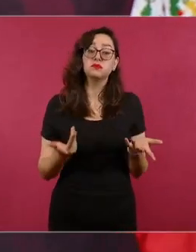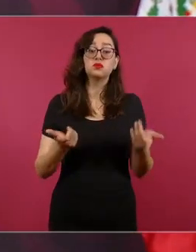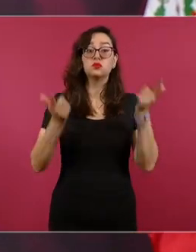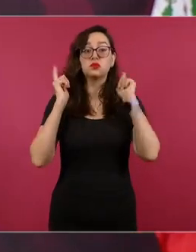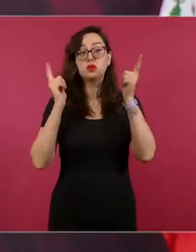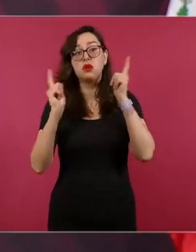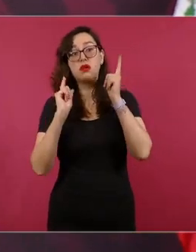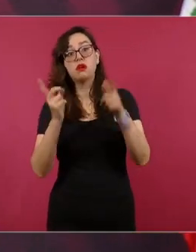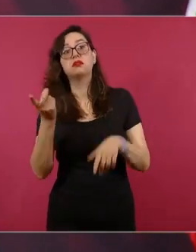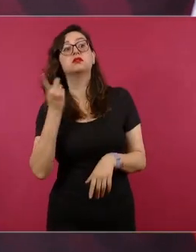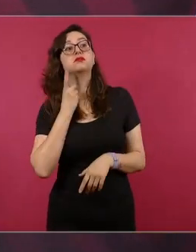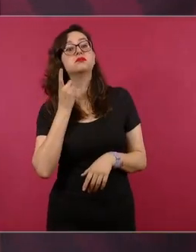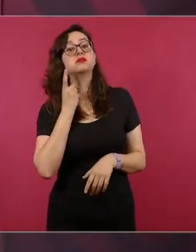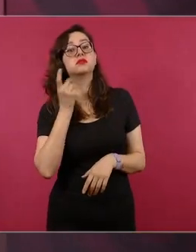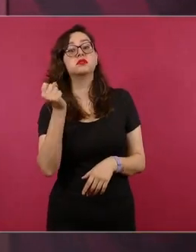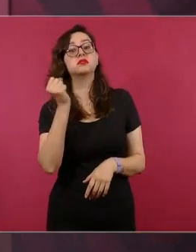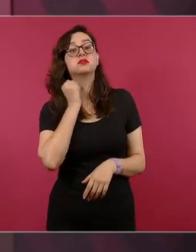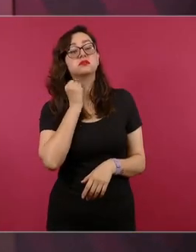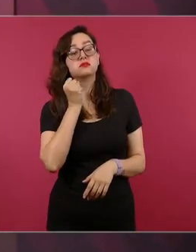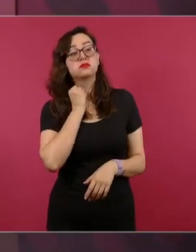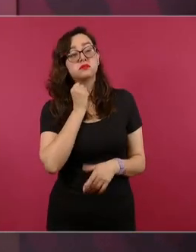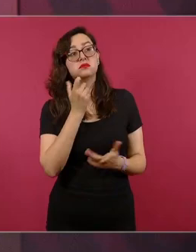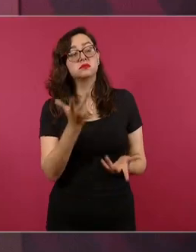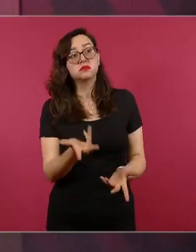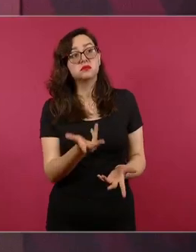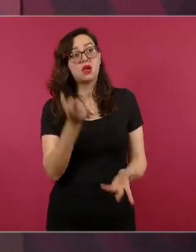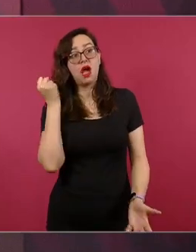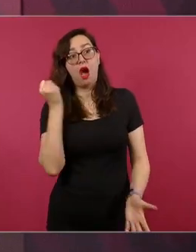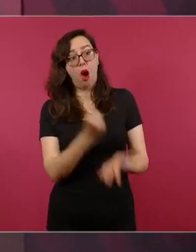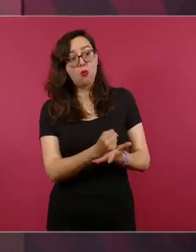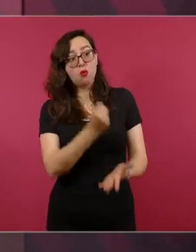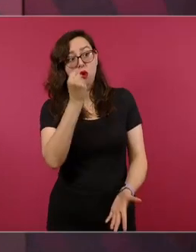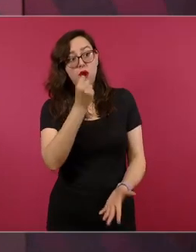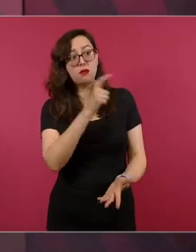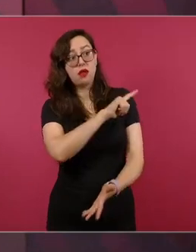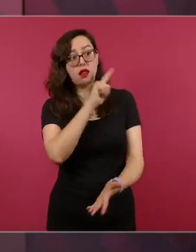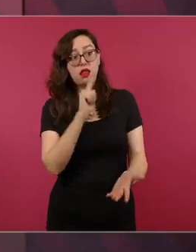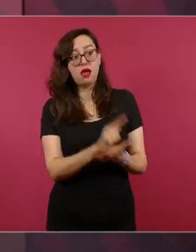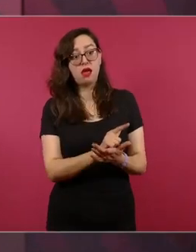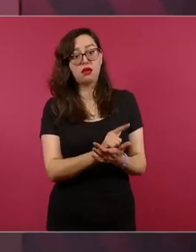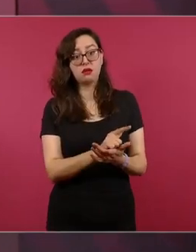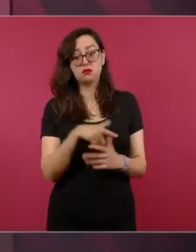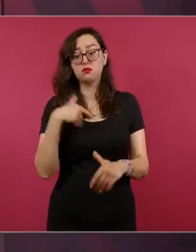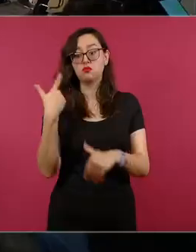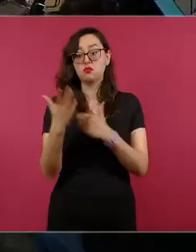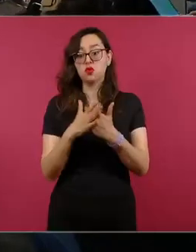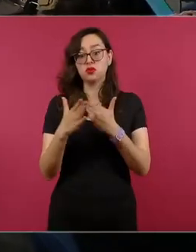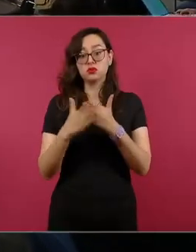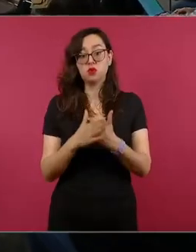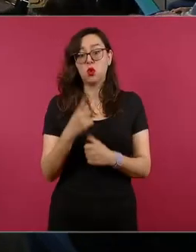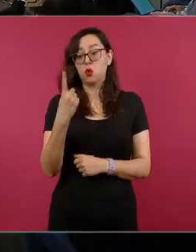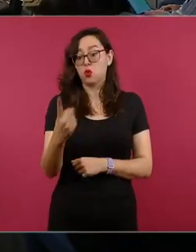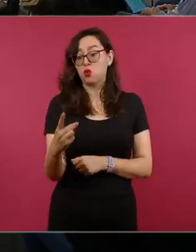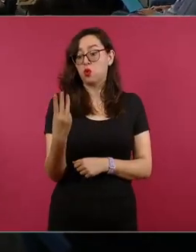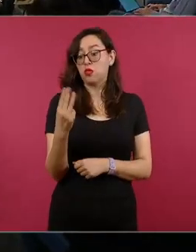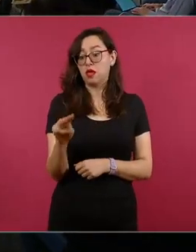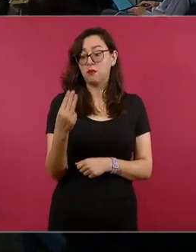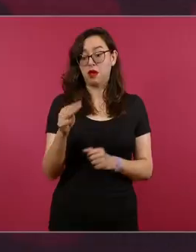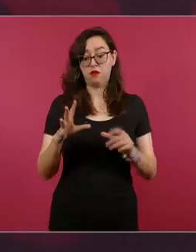para el día primero de mayo, el Día del Trabajo. O sea, como